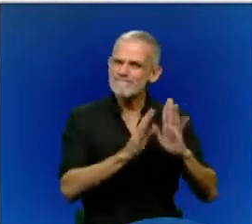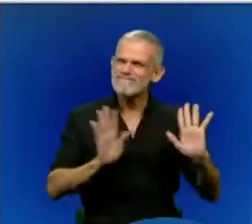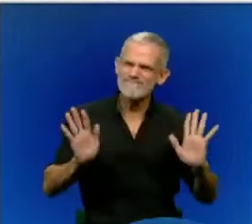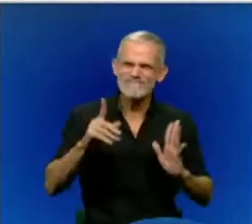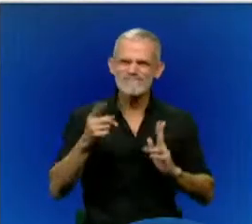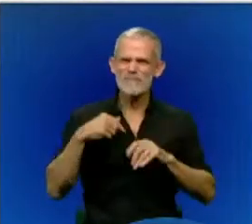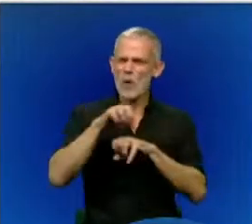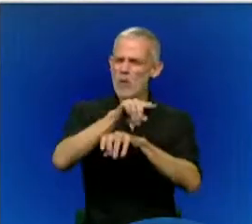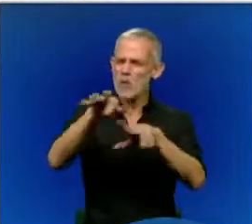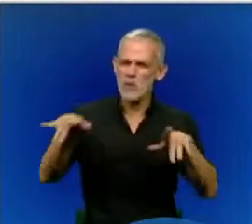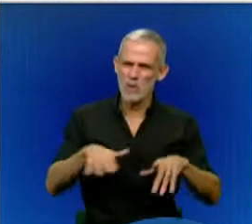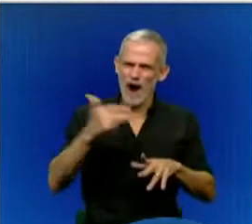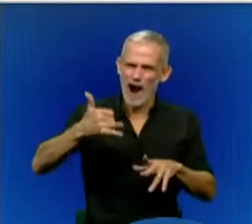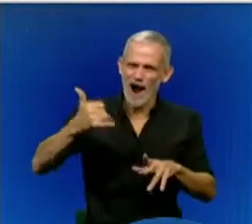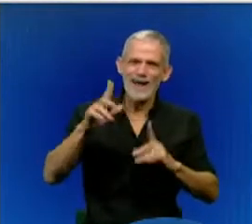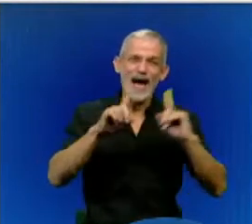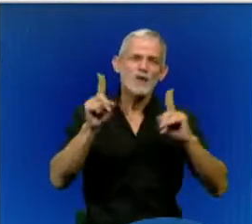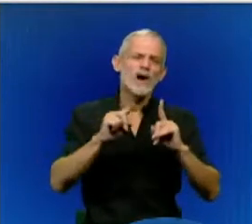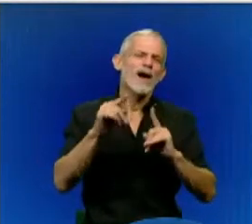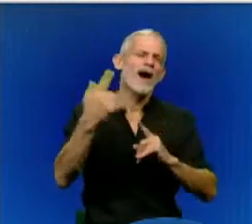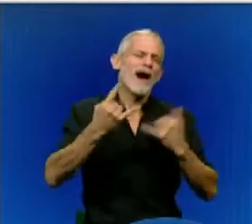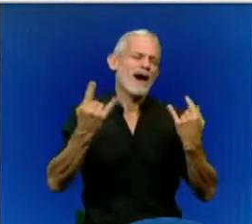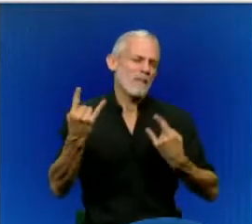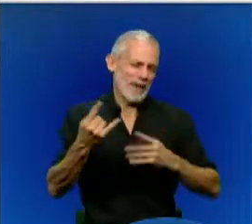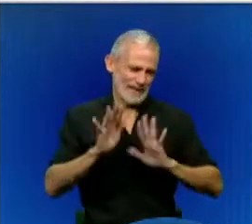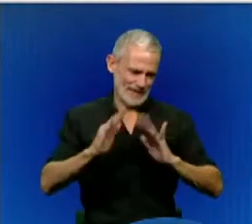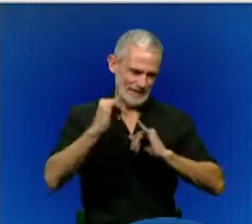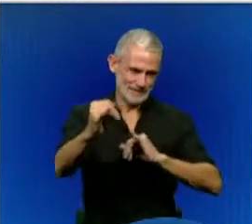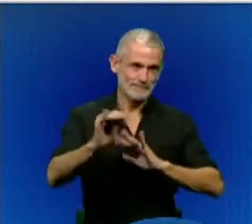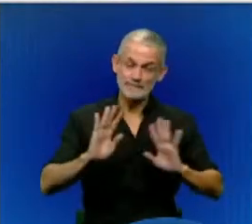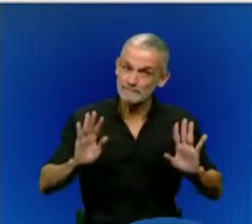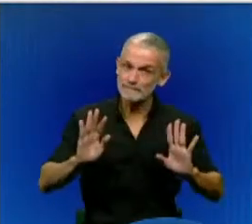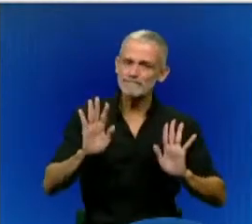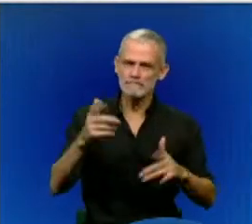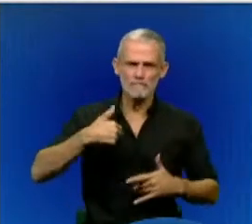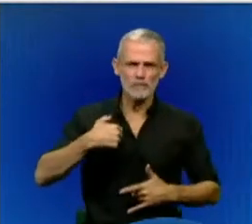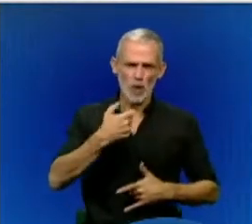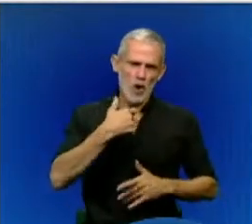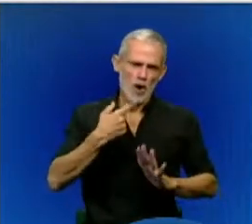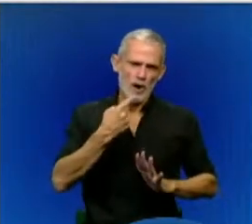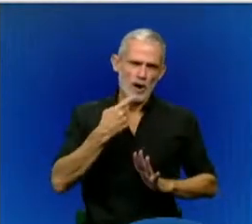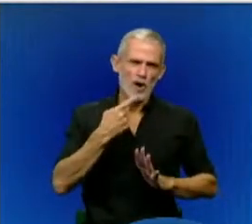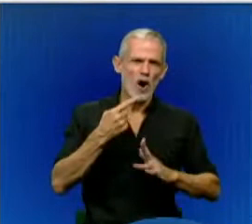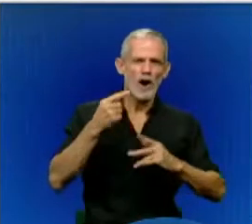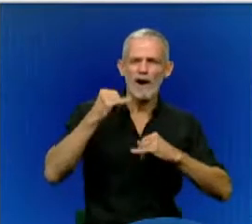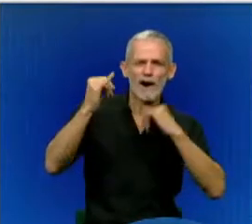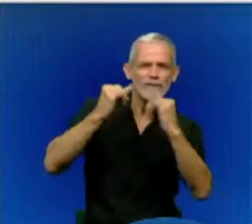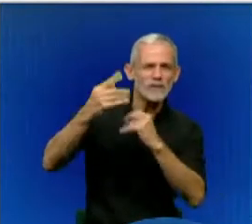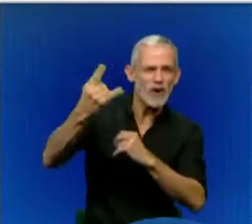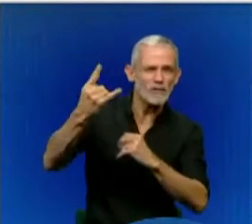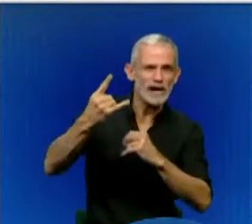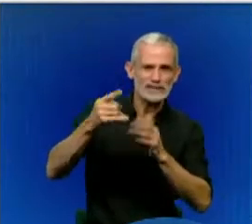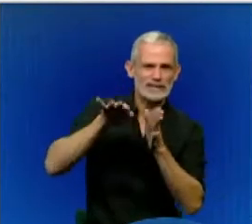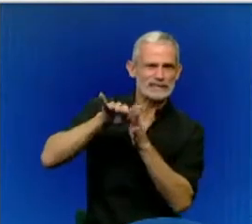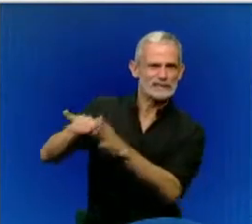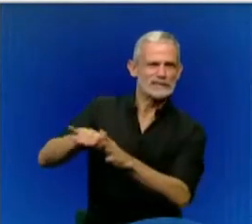instalar en la agenda pública algunas falacias, ¿no? Y la verdad que también tenemos que combatir la infodemia, entonces es